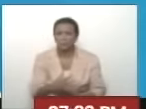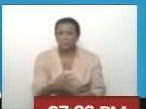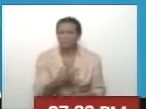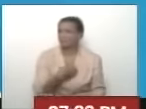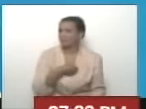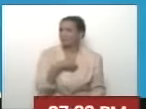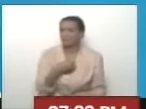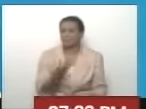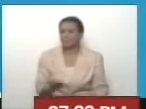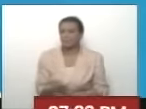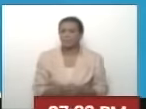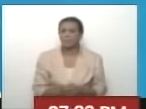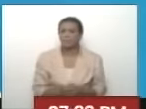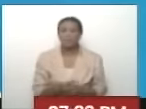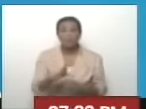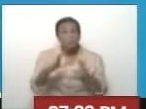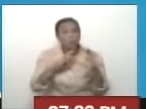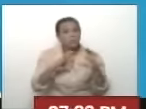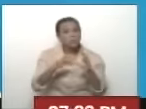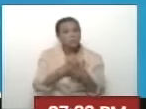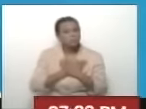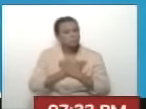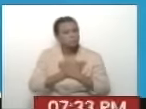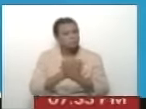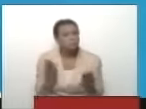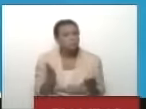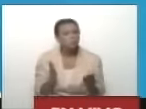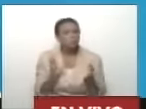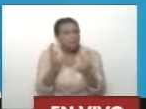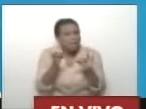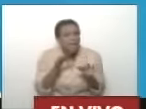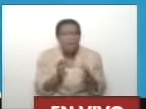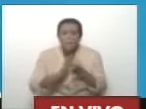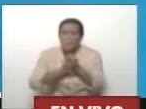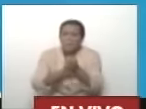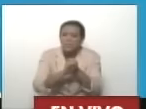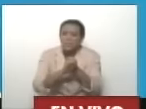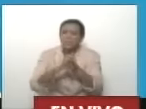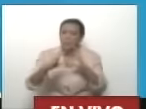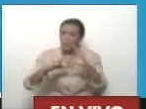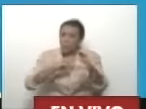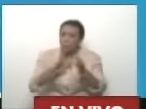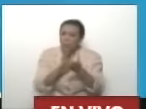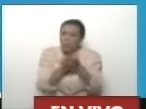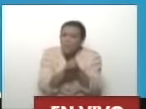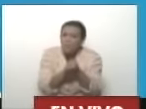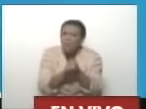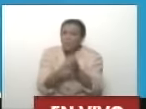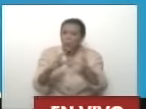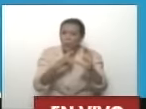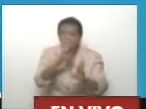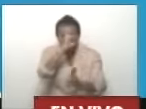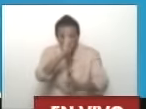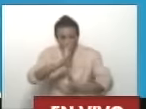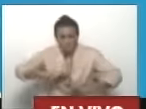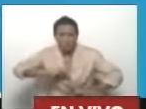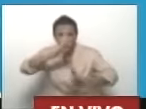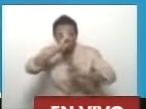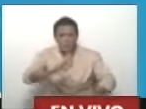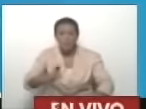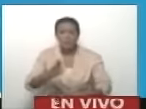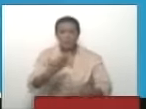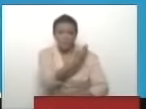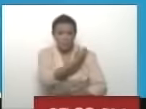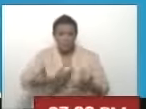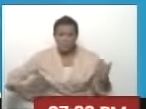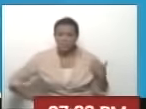Y fue una conversación, como siempre, amistosa y respetuosa. Lula